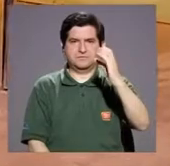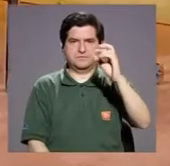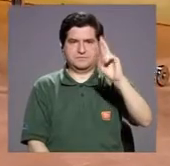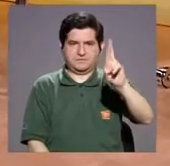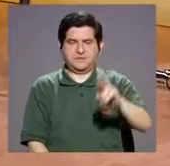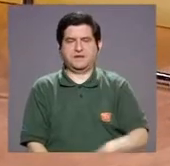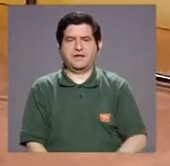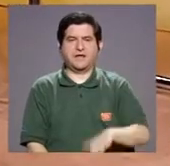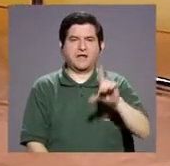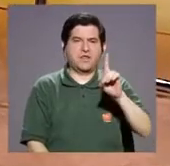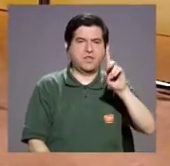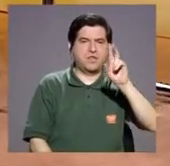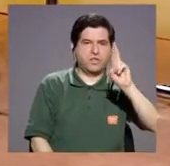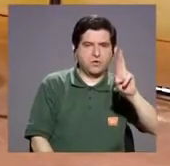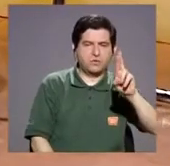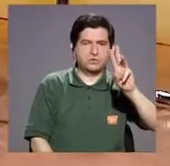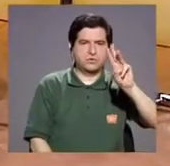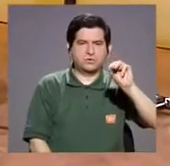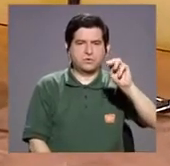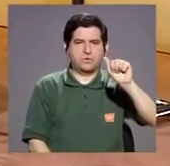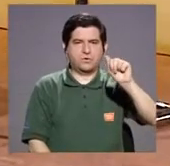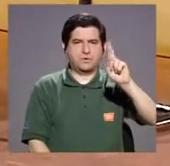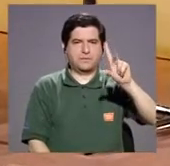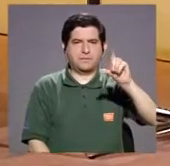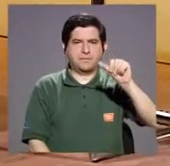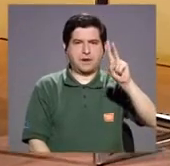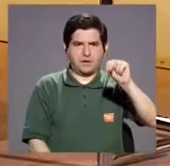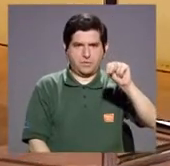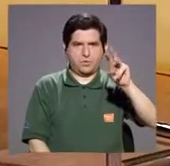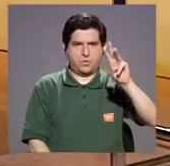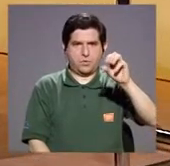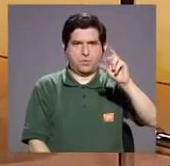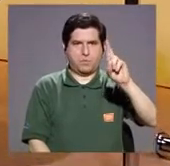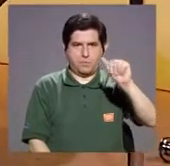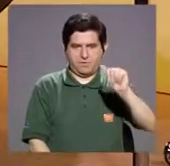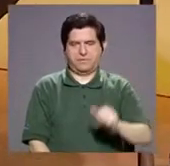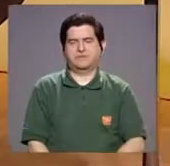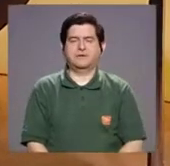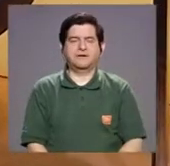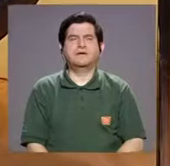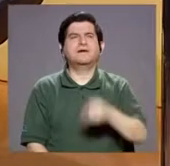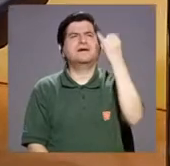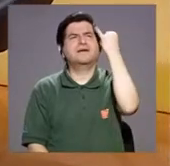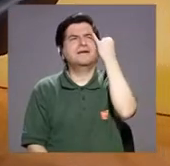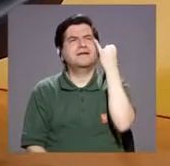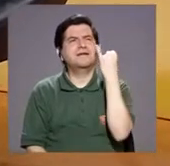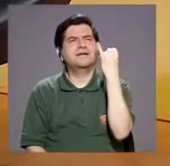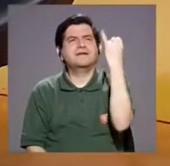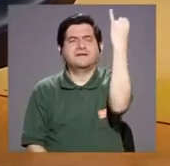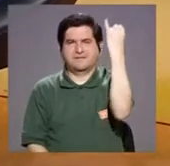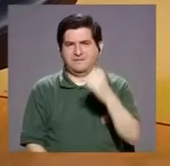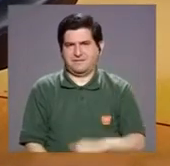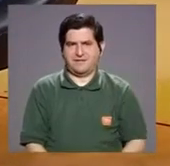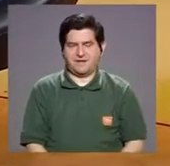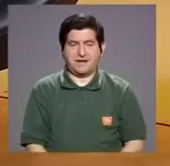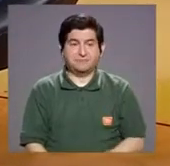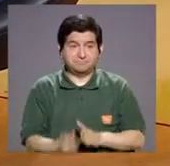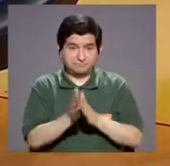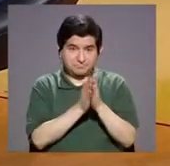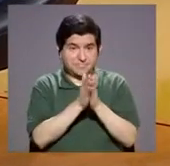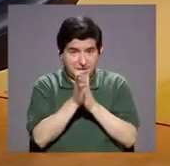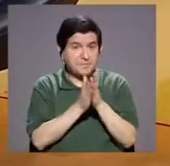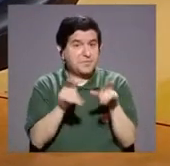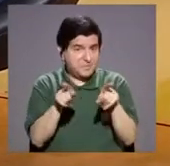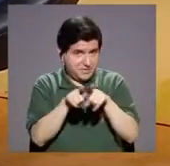tomarlo en mora y esta idea de aprovechó